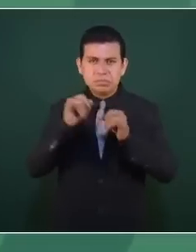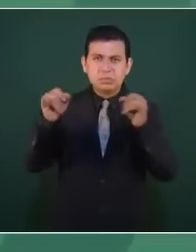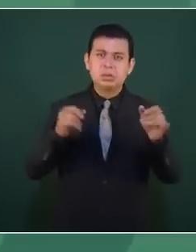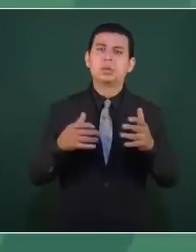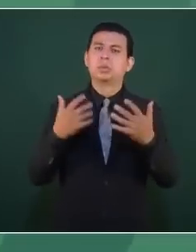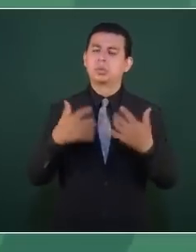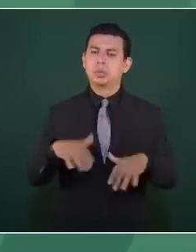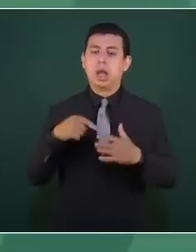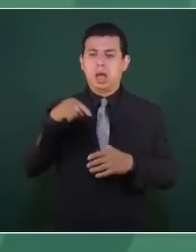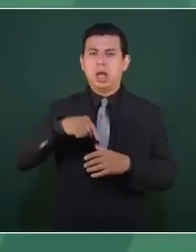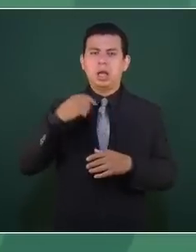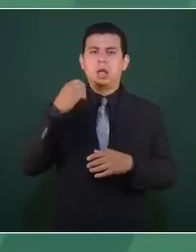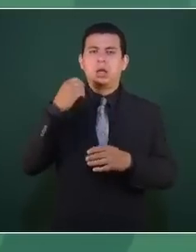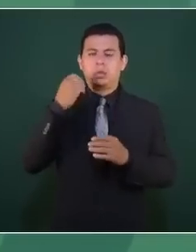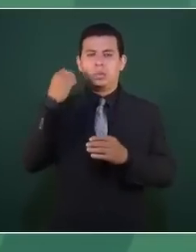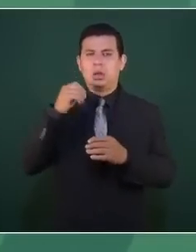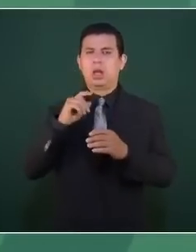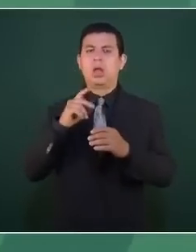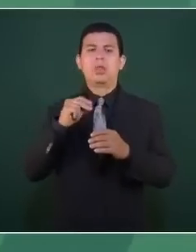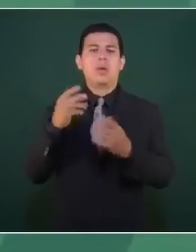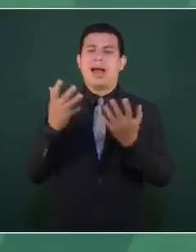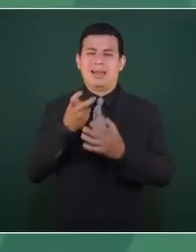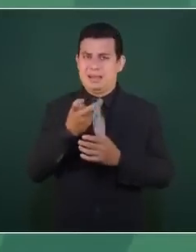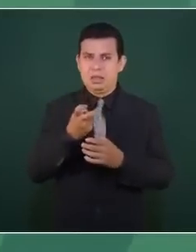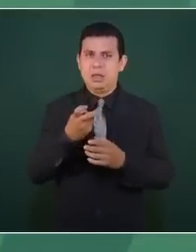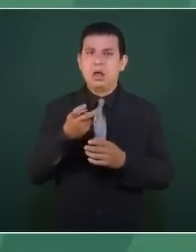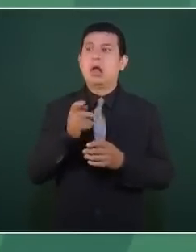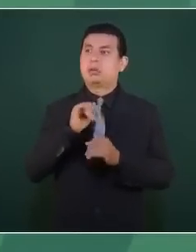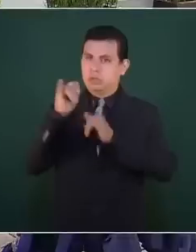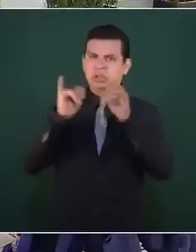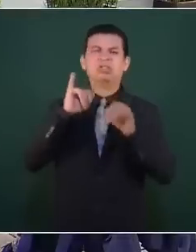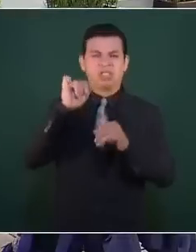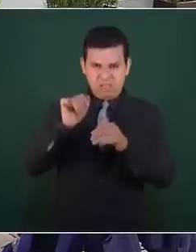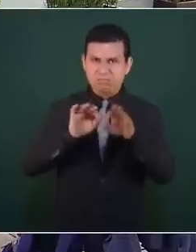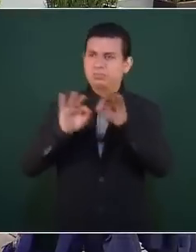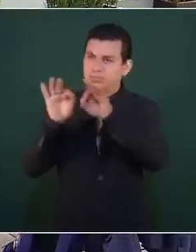supo, pero ya